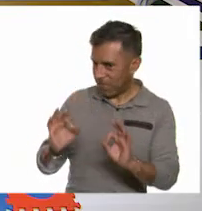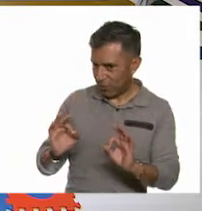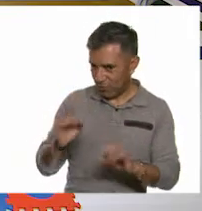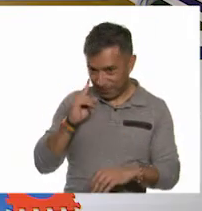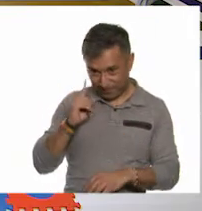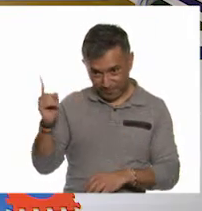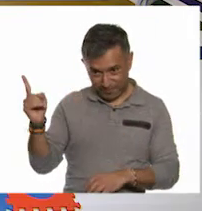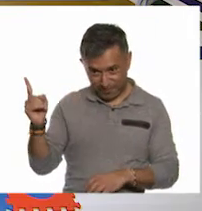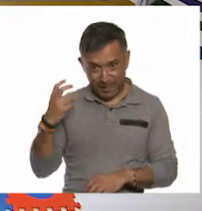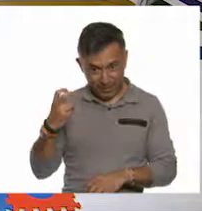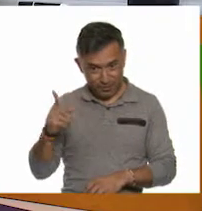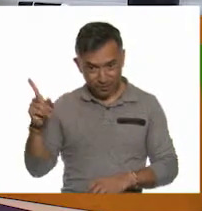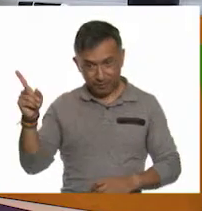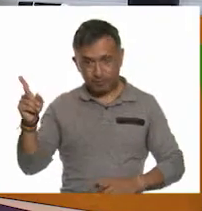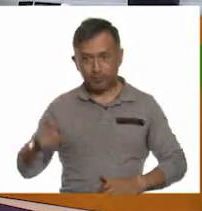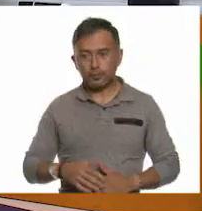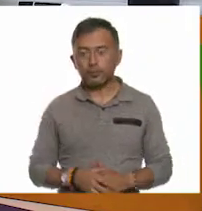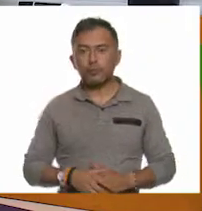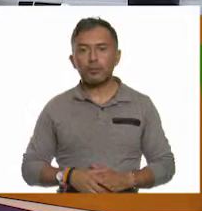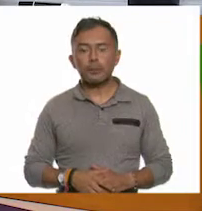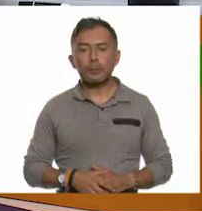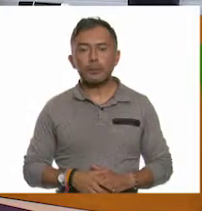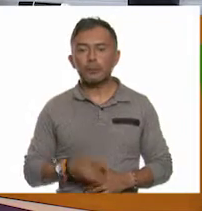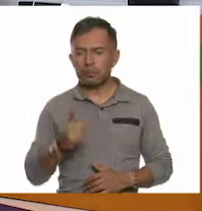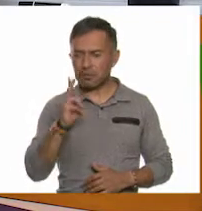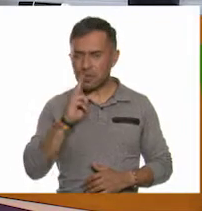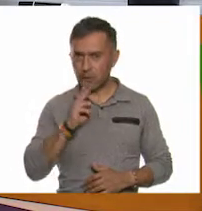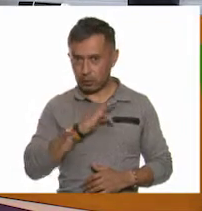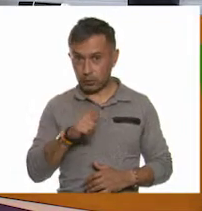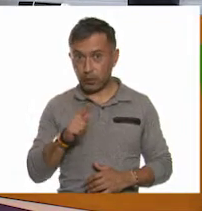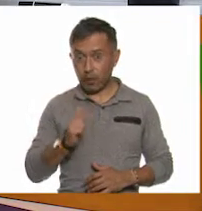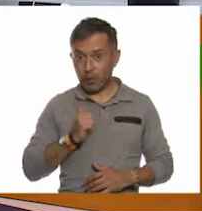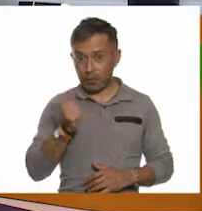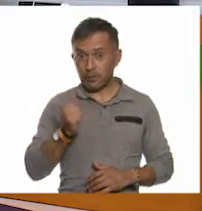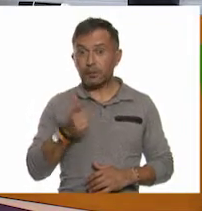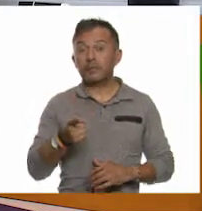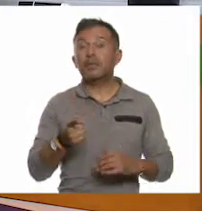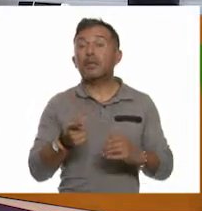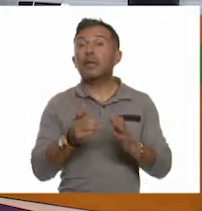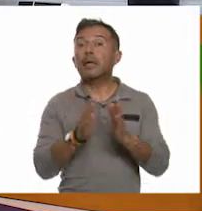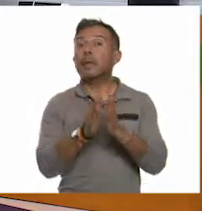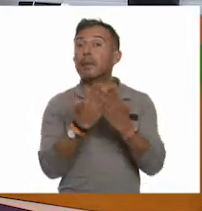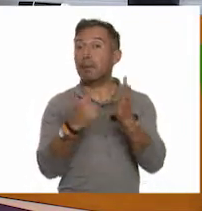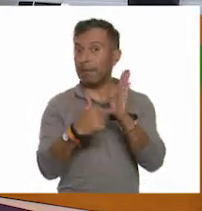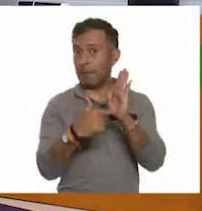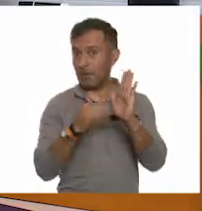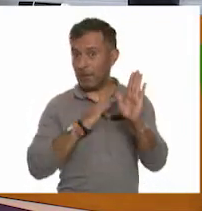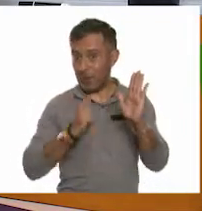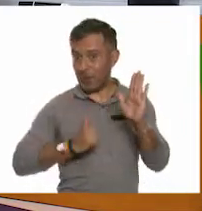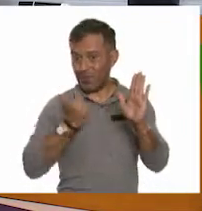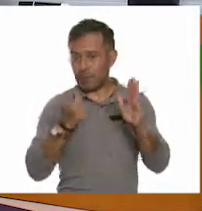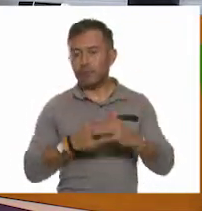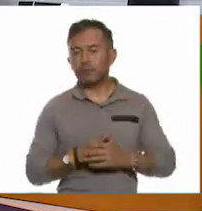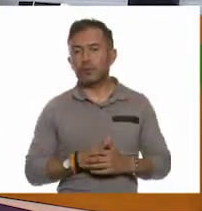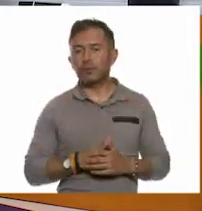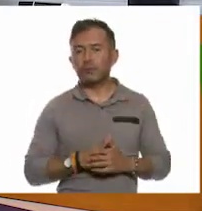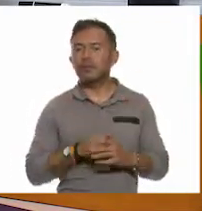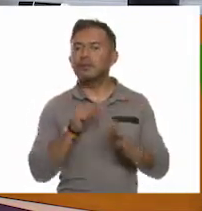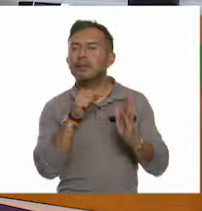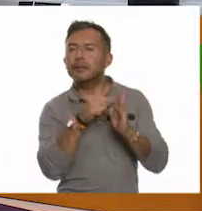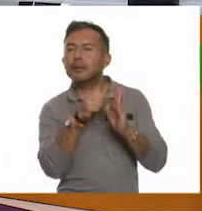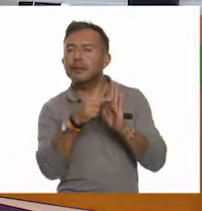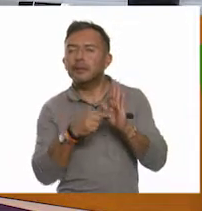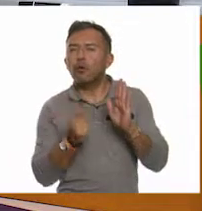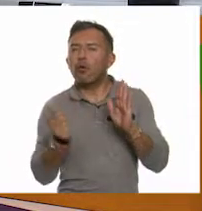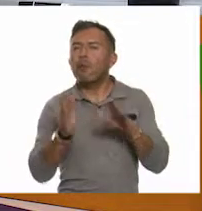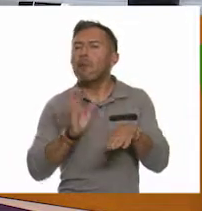vemos. Ahí están. ¿Qué les parece si aprovechando que ya estamos viendo la página del libro, Ajá. ahí señalamos